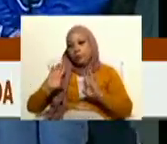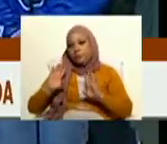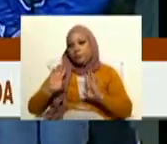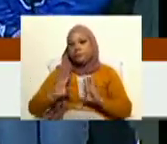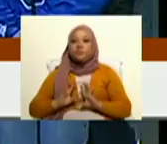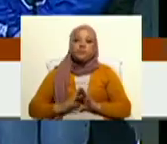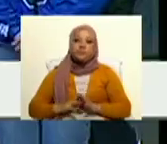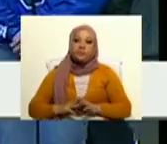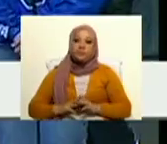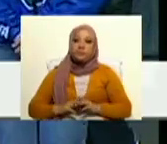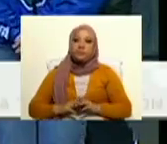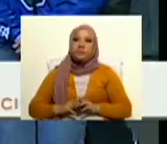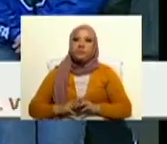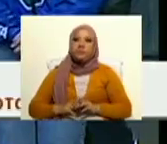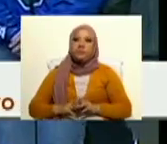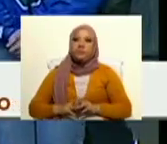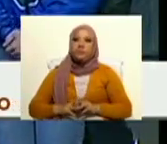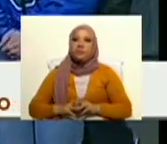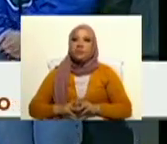Agarren aire.